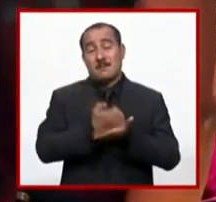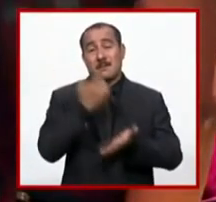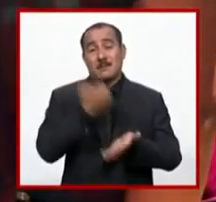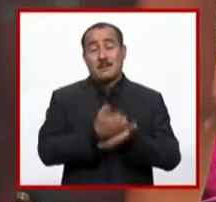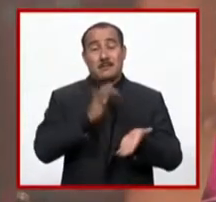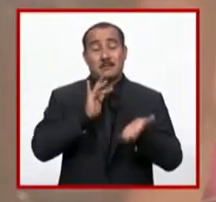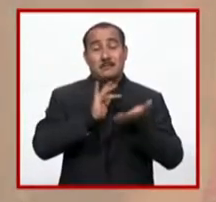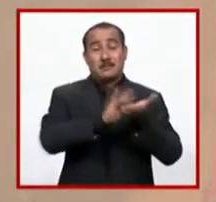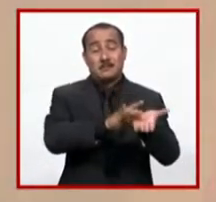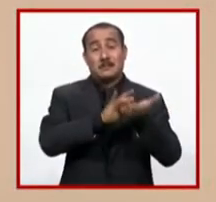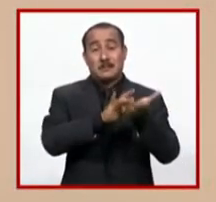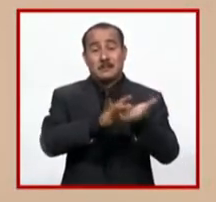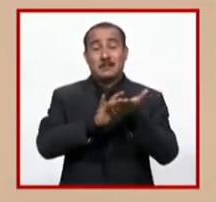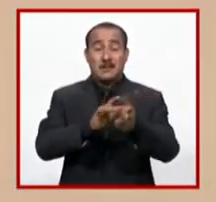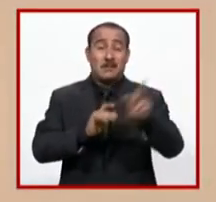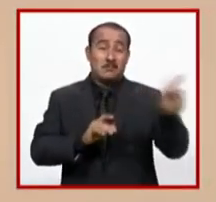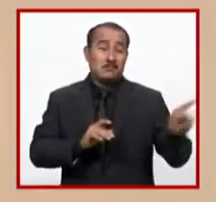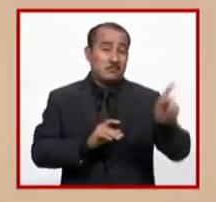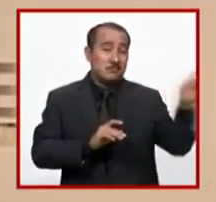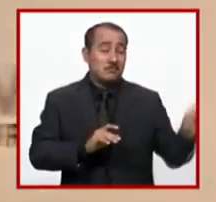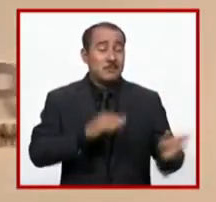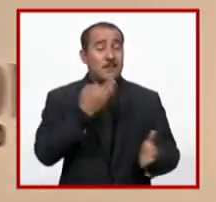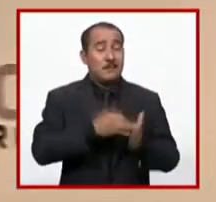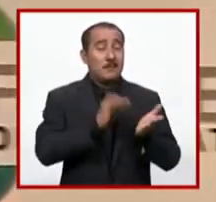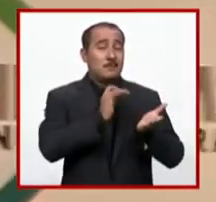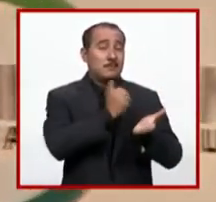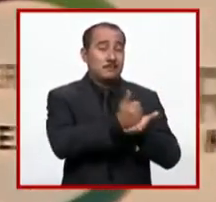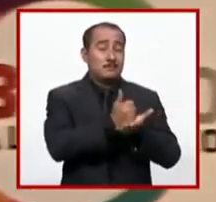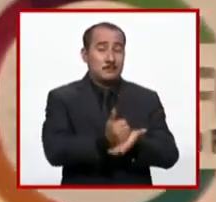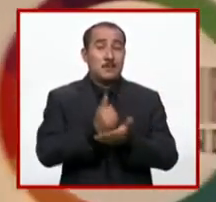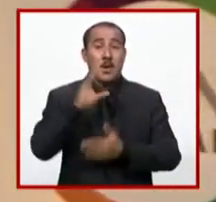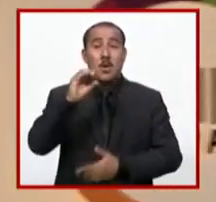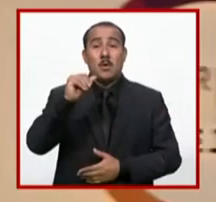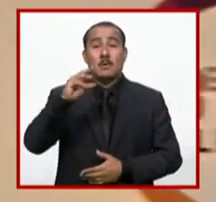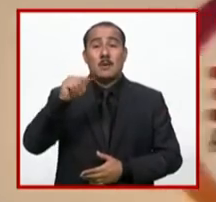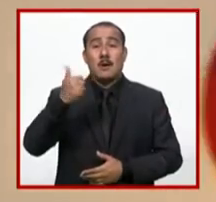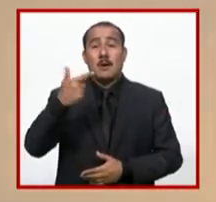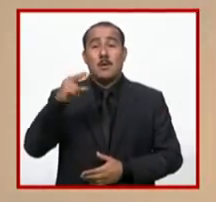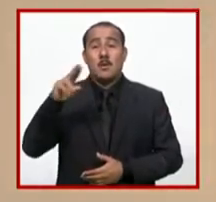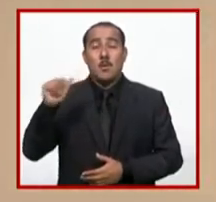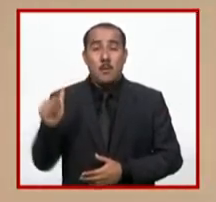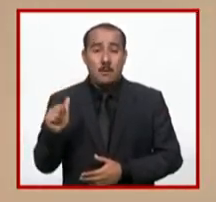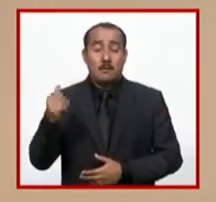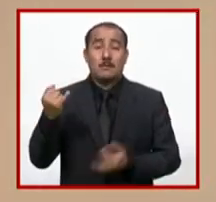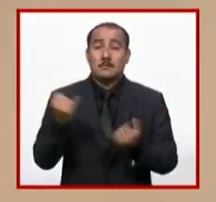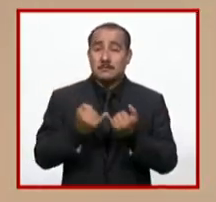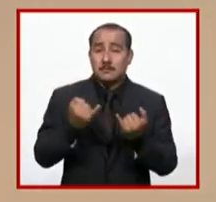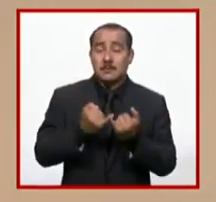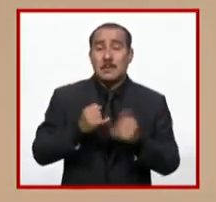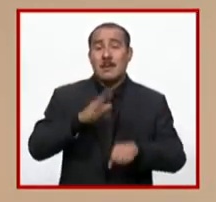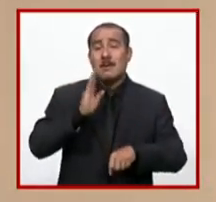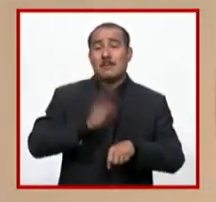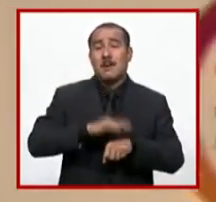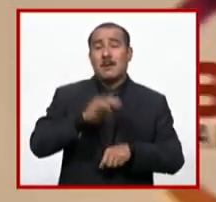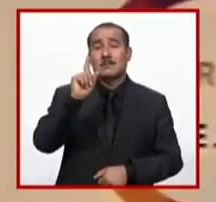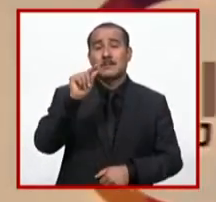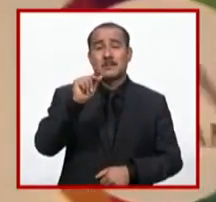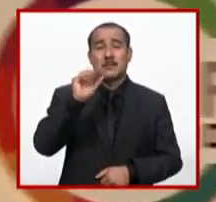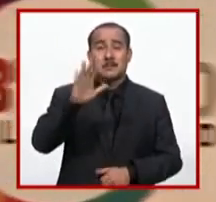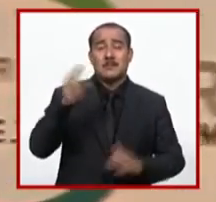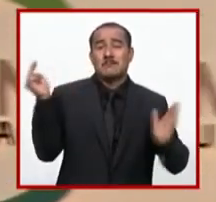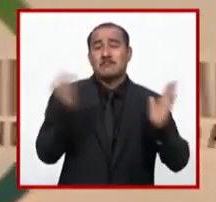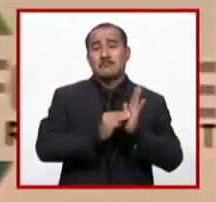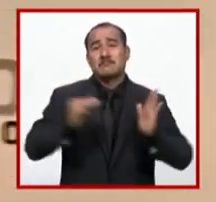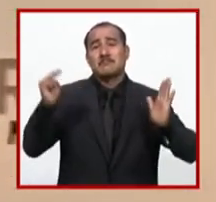a nuestros pueblos originarios. Y con Conagua pudimos segmentar por primera vez más de 75 millones